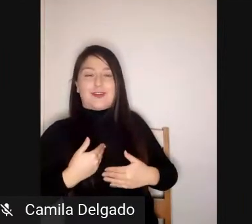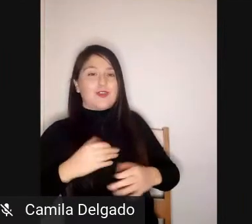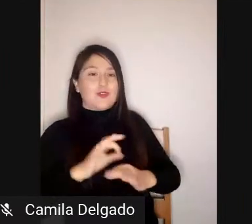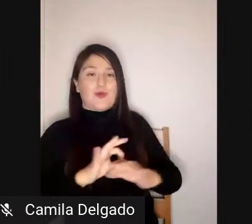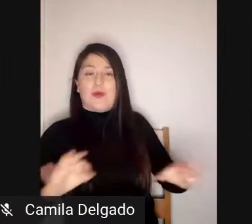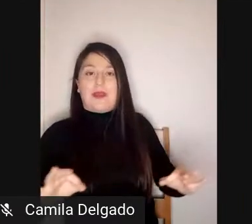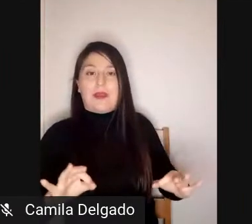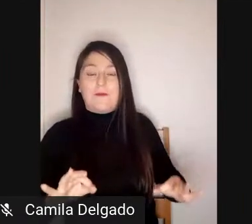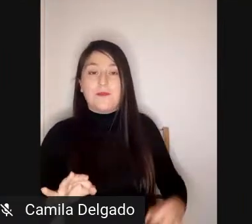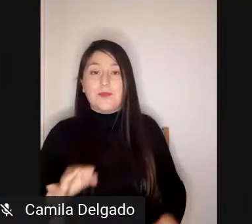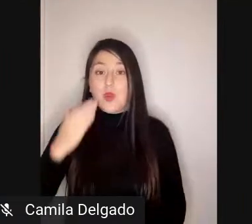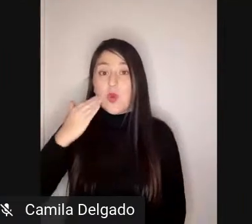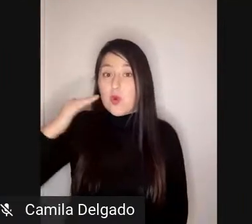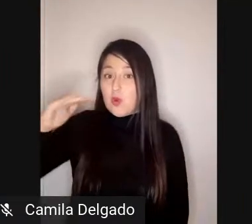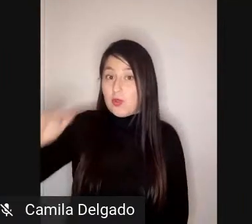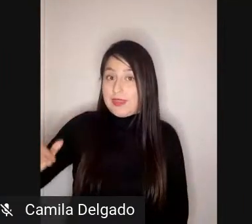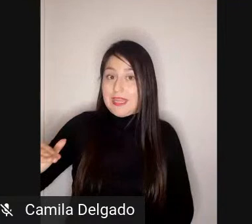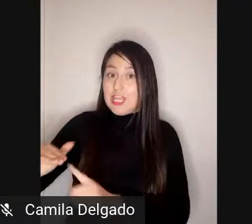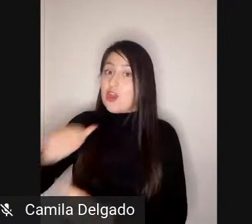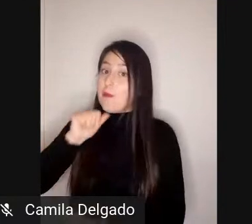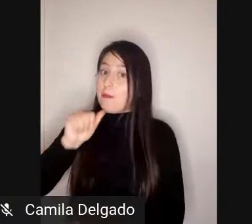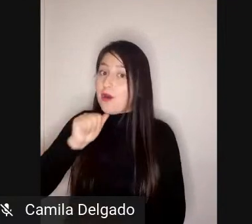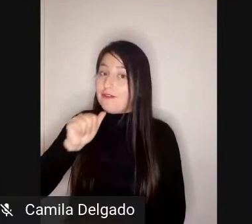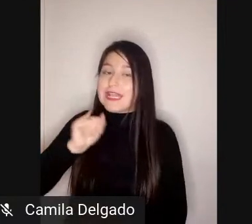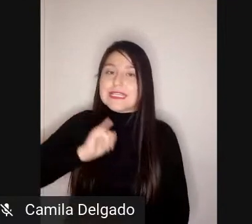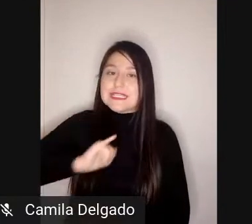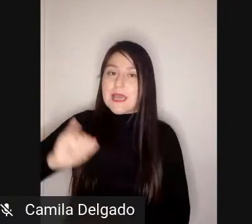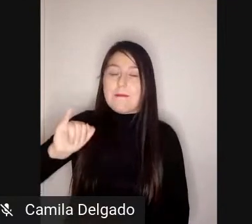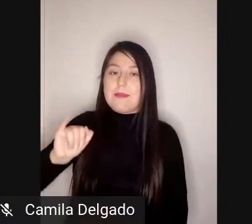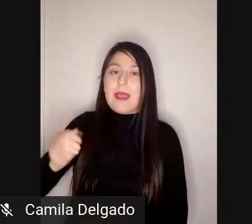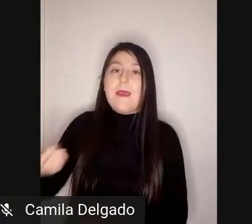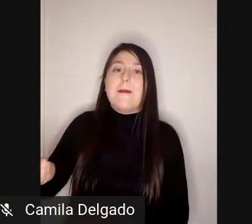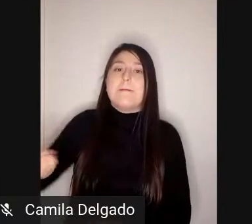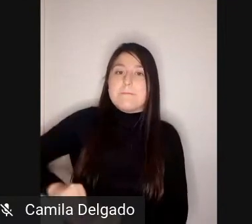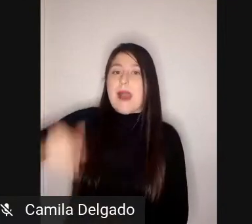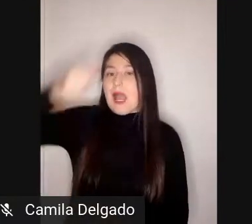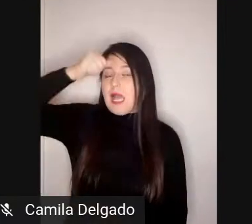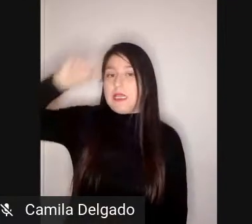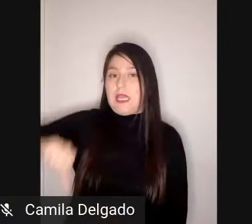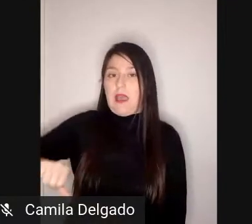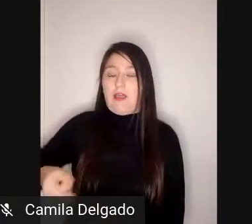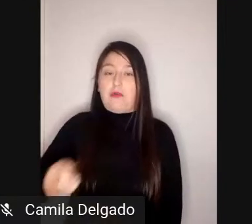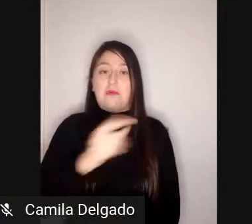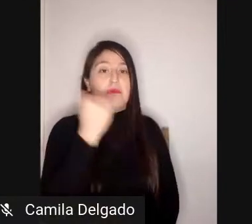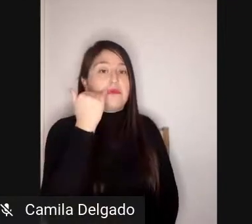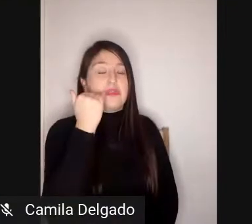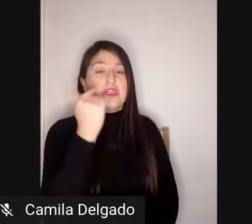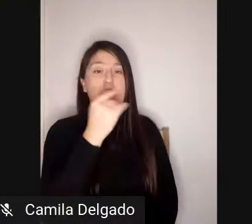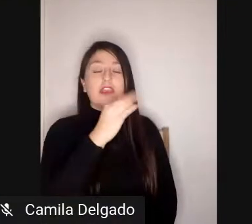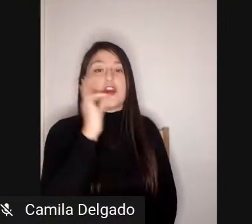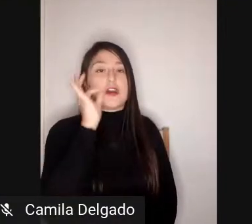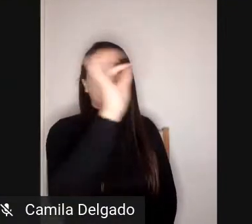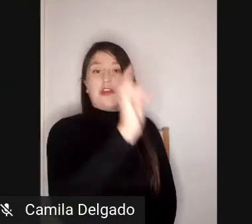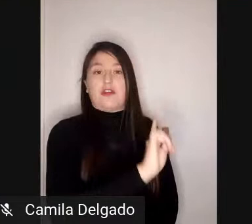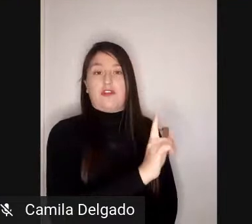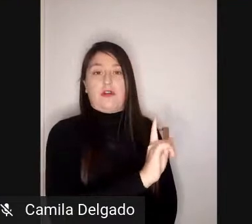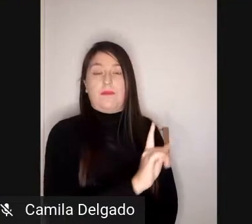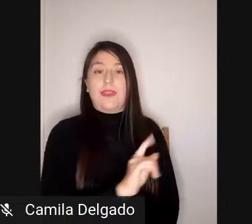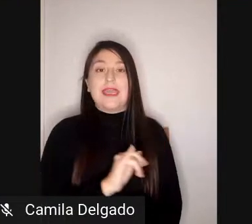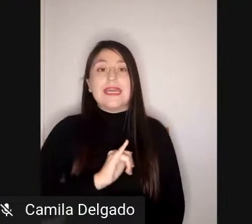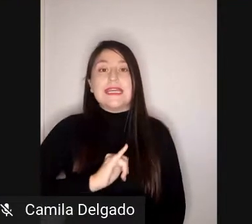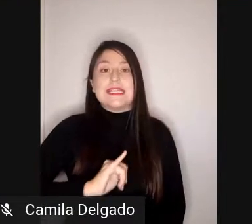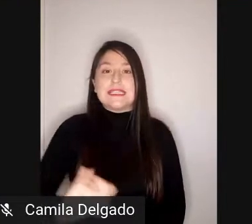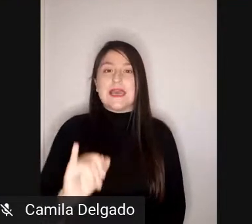más castigado que uno rico. Siempre se va a detener en la calle a una persona por su aspecto y no a